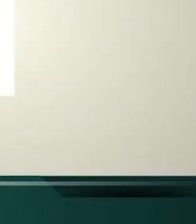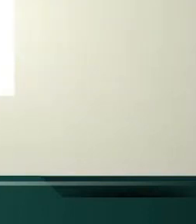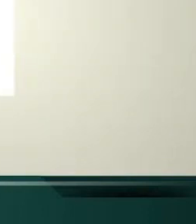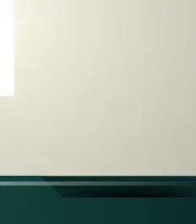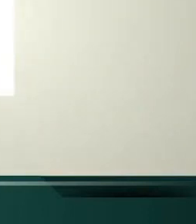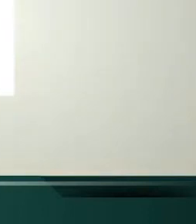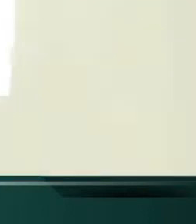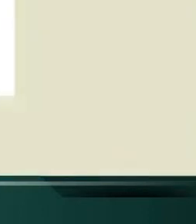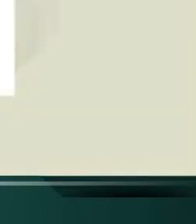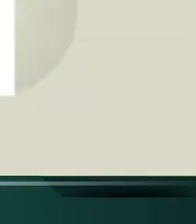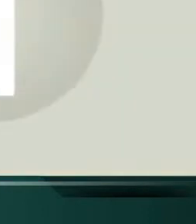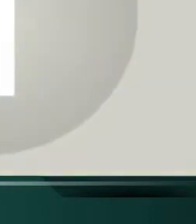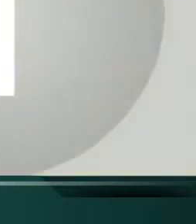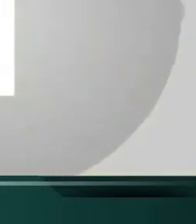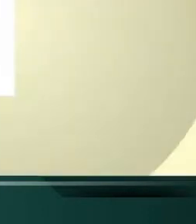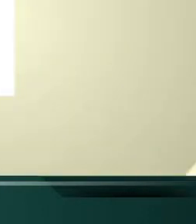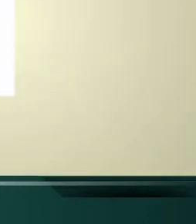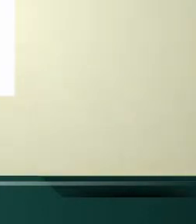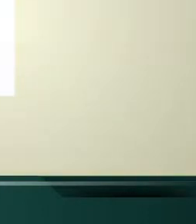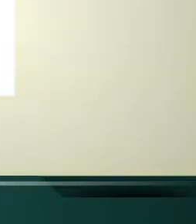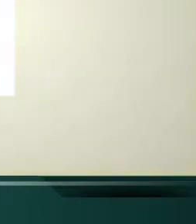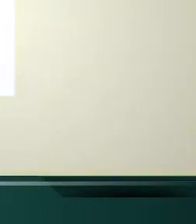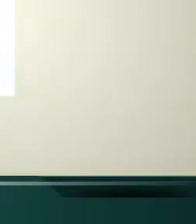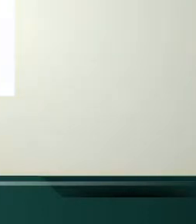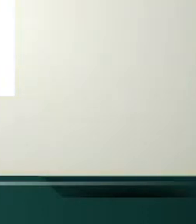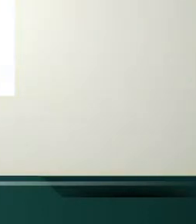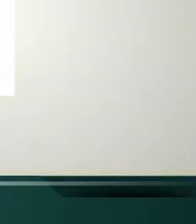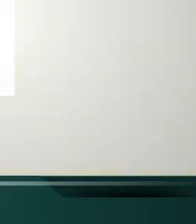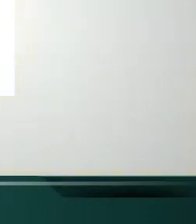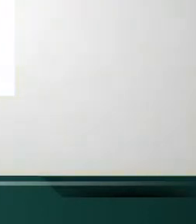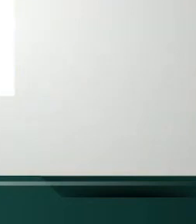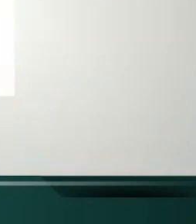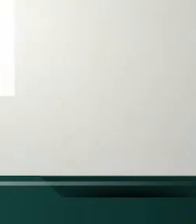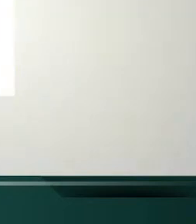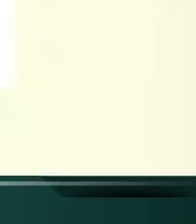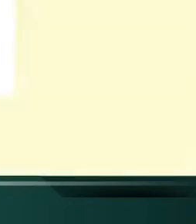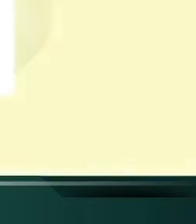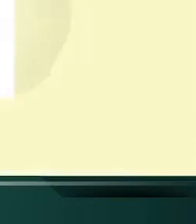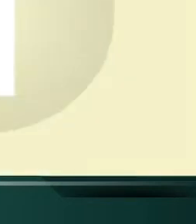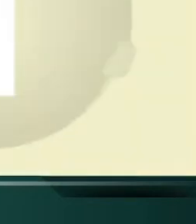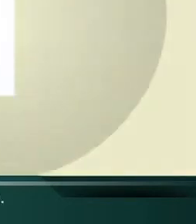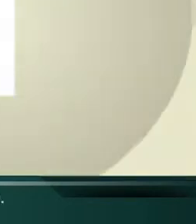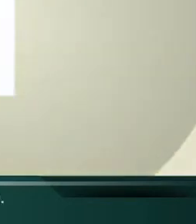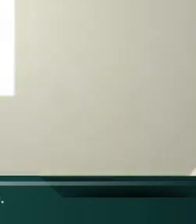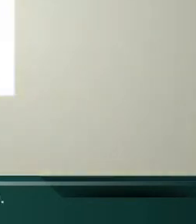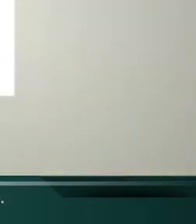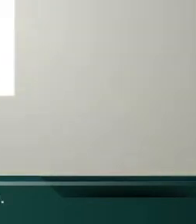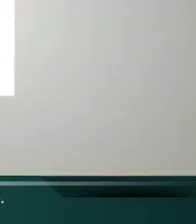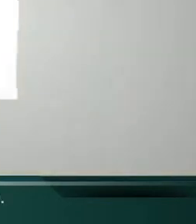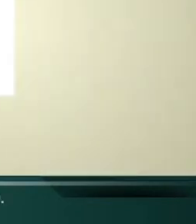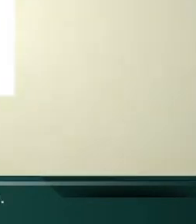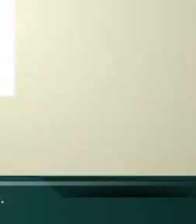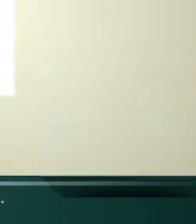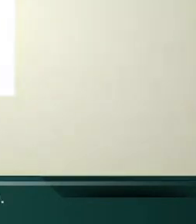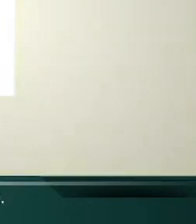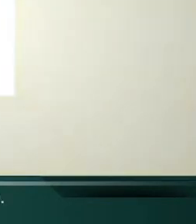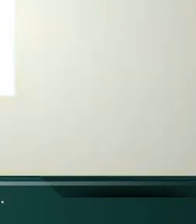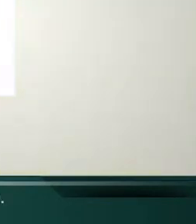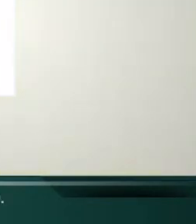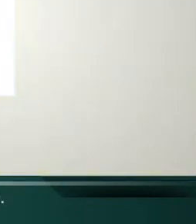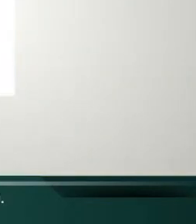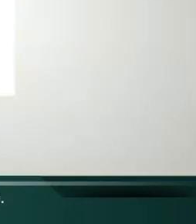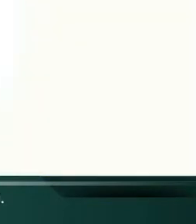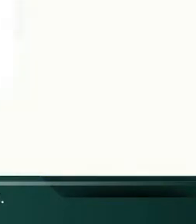un formato llamado hoja de ayuda con todos tus datos ordenados. Imprime tu hoja de ayuda,